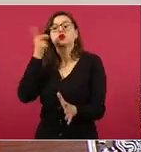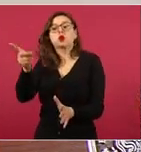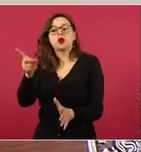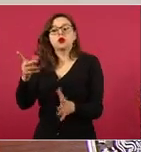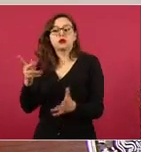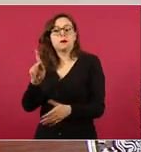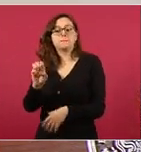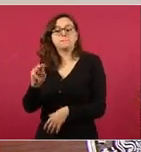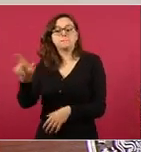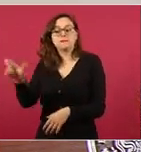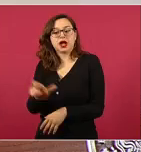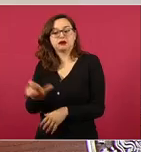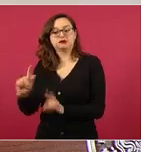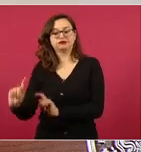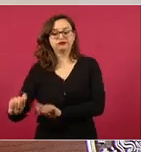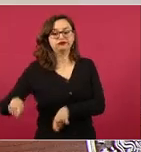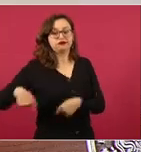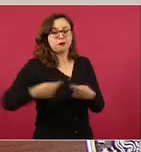en la ronda.